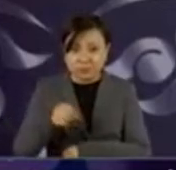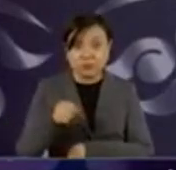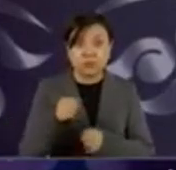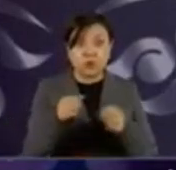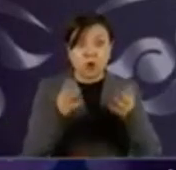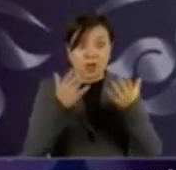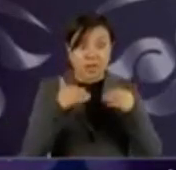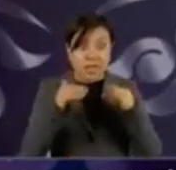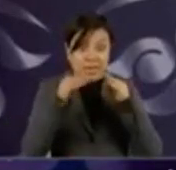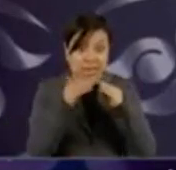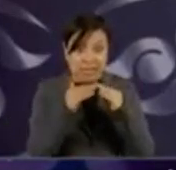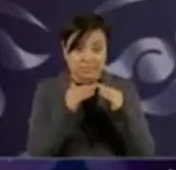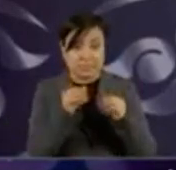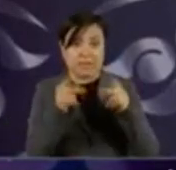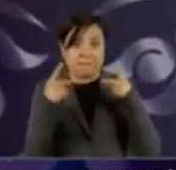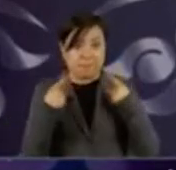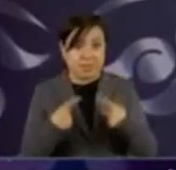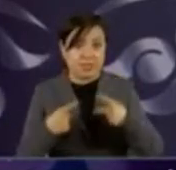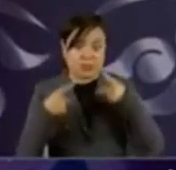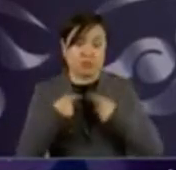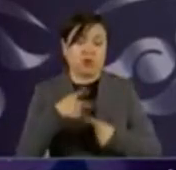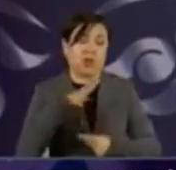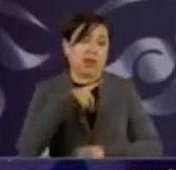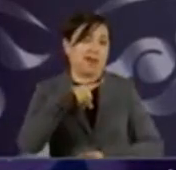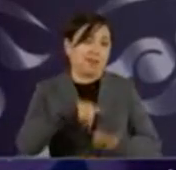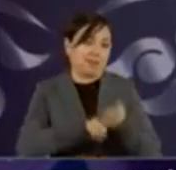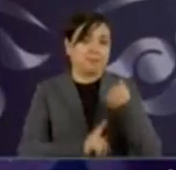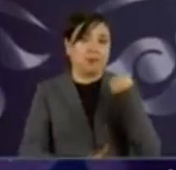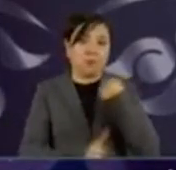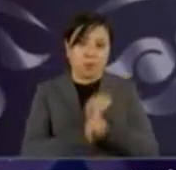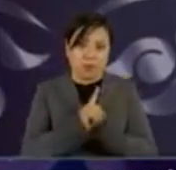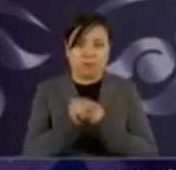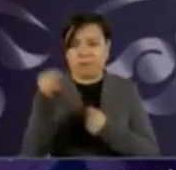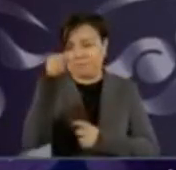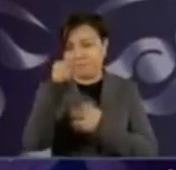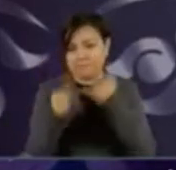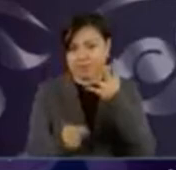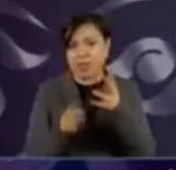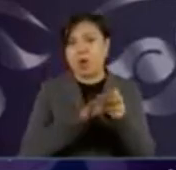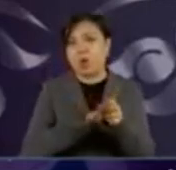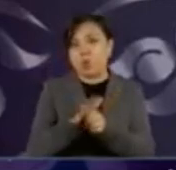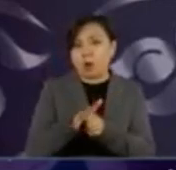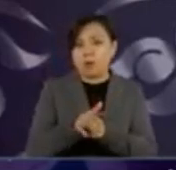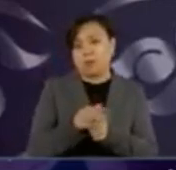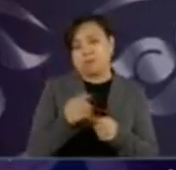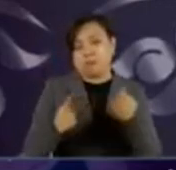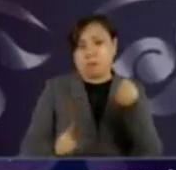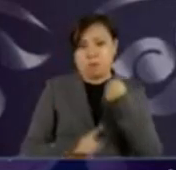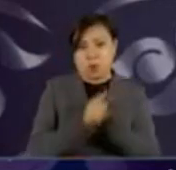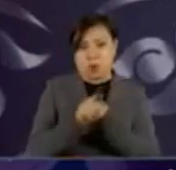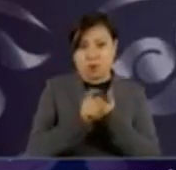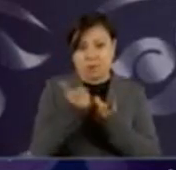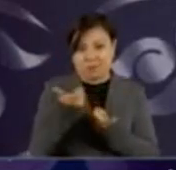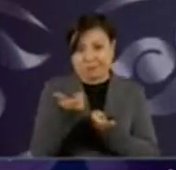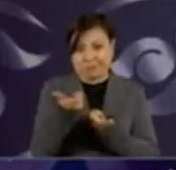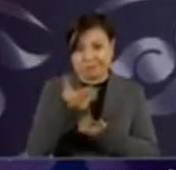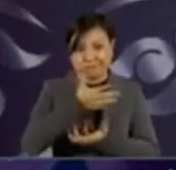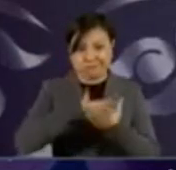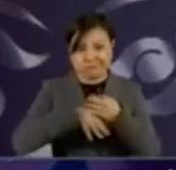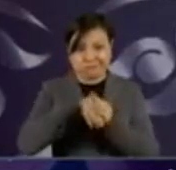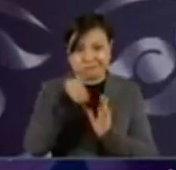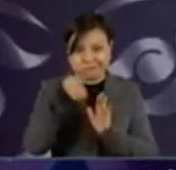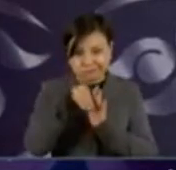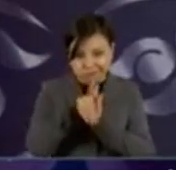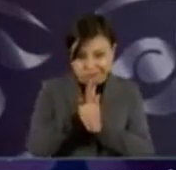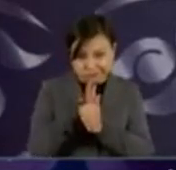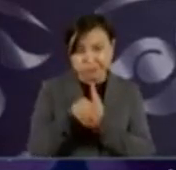Tenemos pues una crisis económica que, por cierto, no se generó con la pandemia. Después de algunas